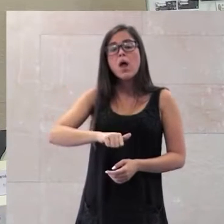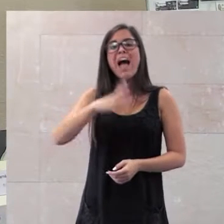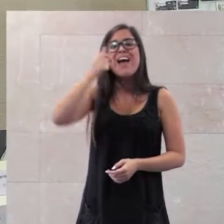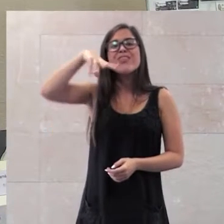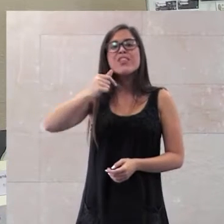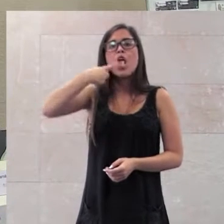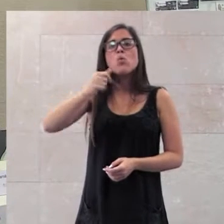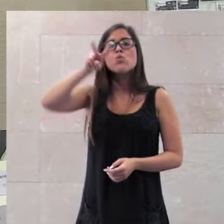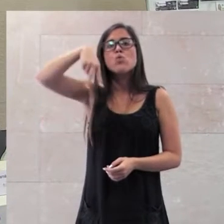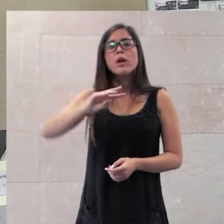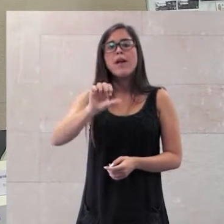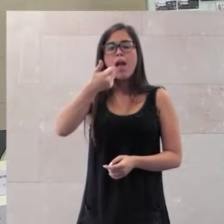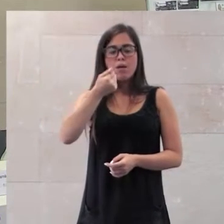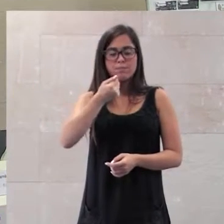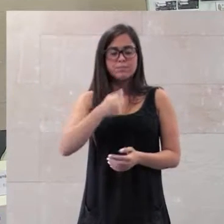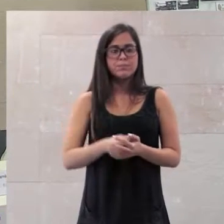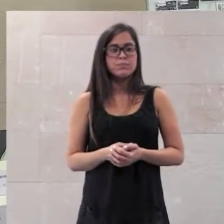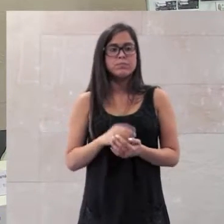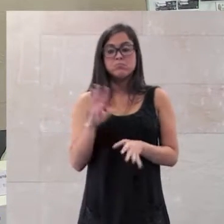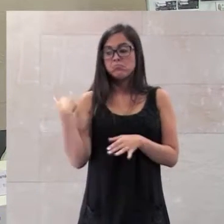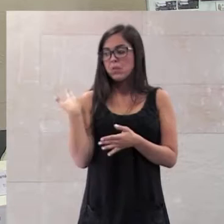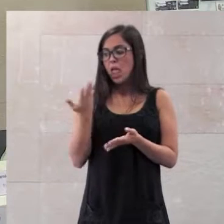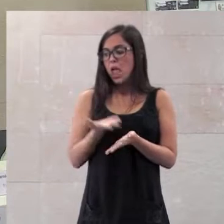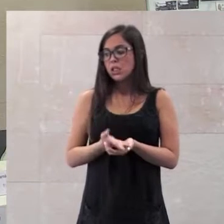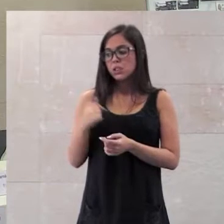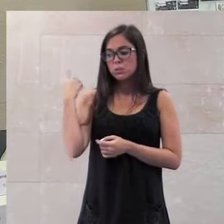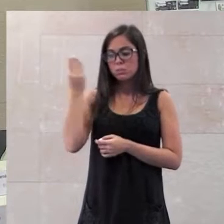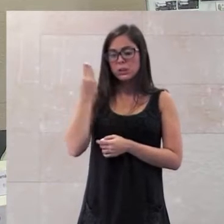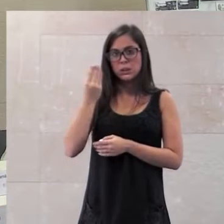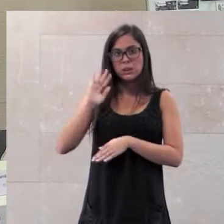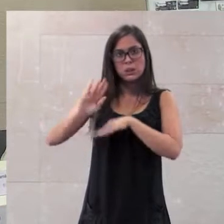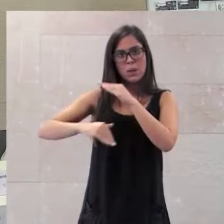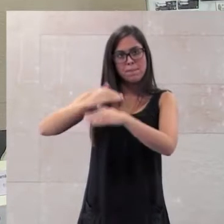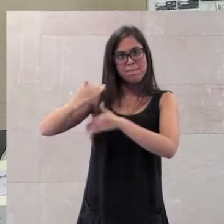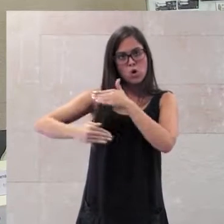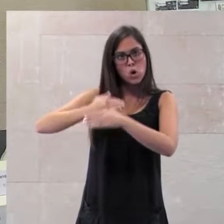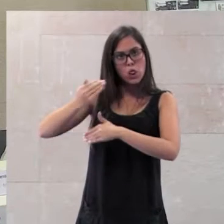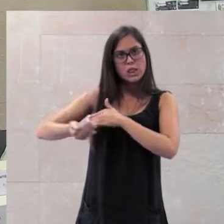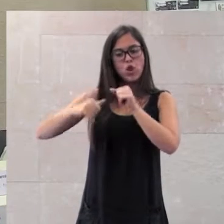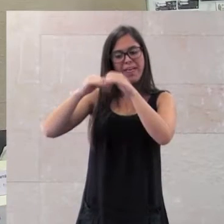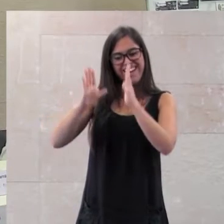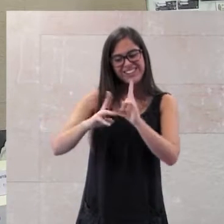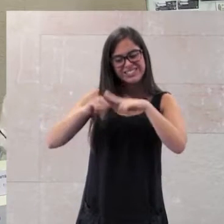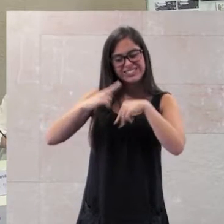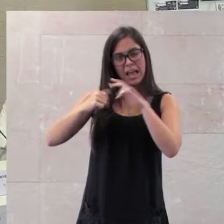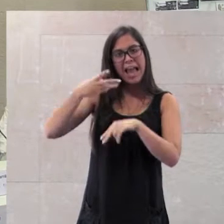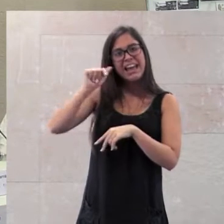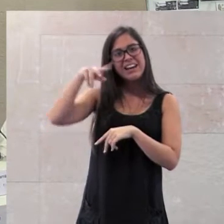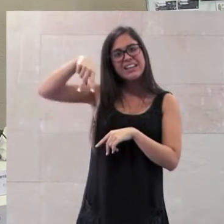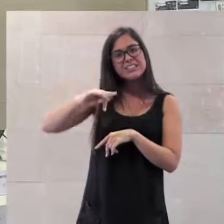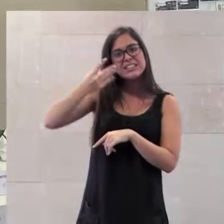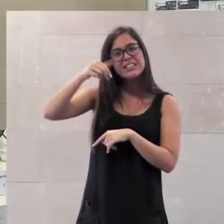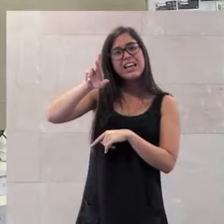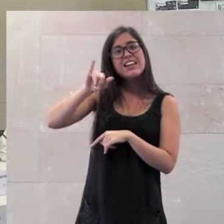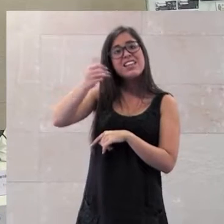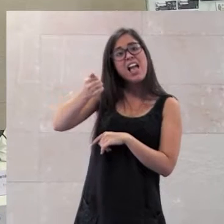Andragunea. Que yo sepa, hasta el momento, en proceso están de hacer una escuela, una casa de las mujeres en Rentería,